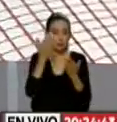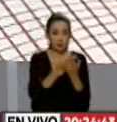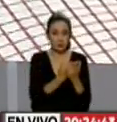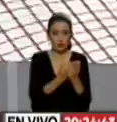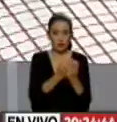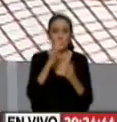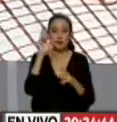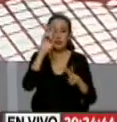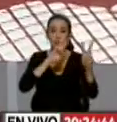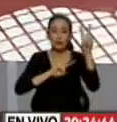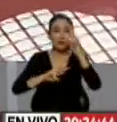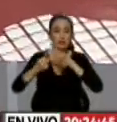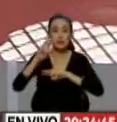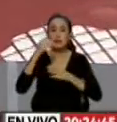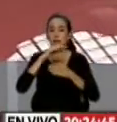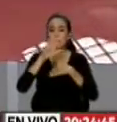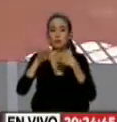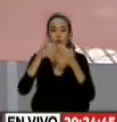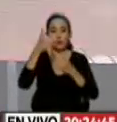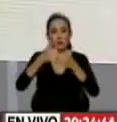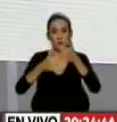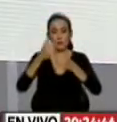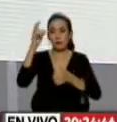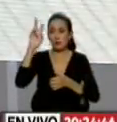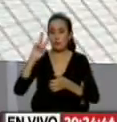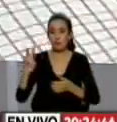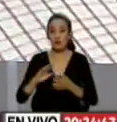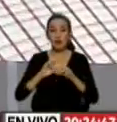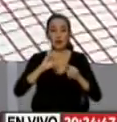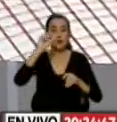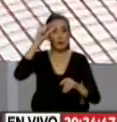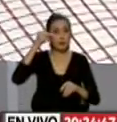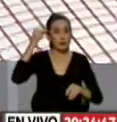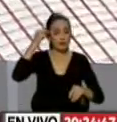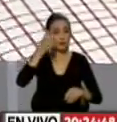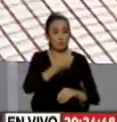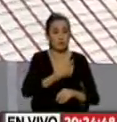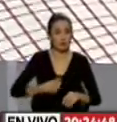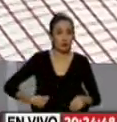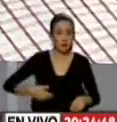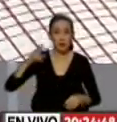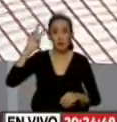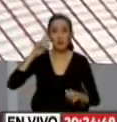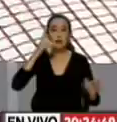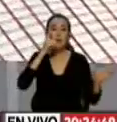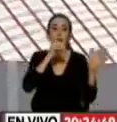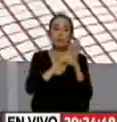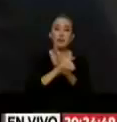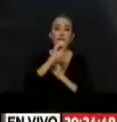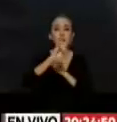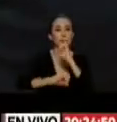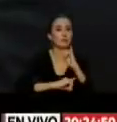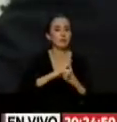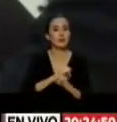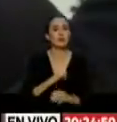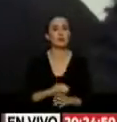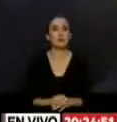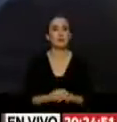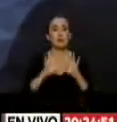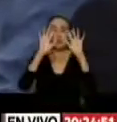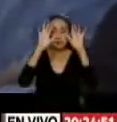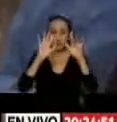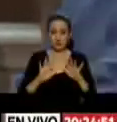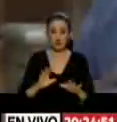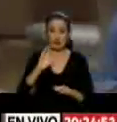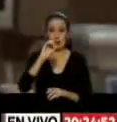migratorio en la región, mientras que el gobierno de Nicolás Maduro amenaza con una demanda internacional. El secretario general de la Organización